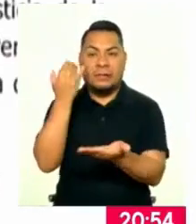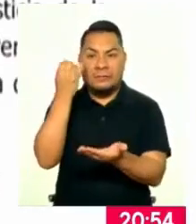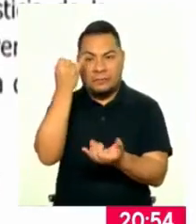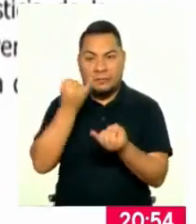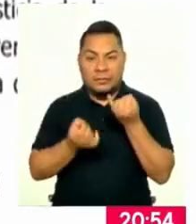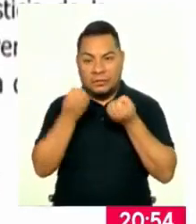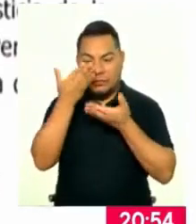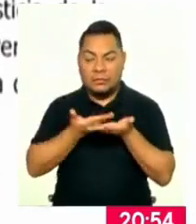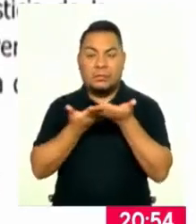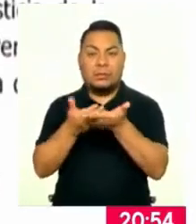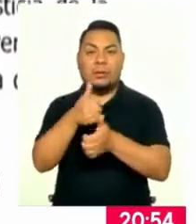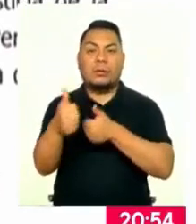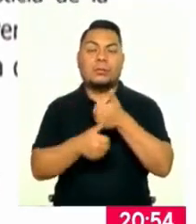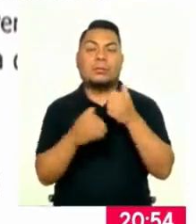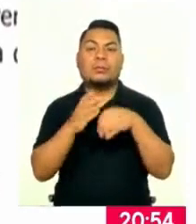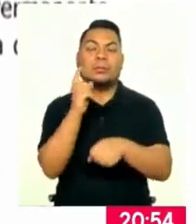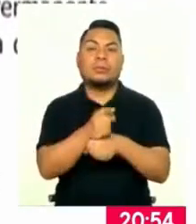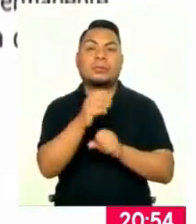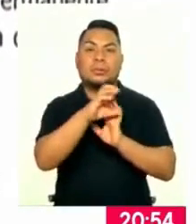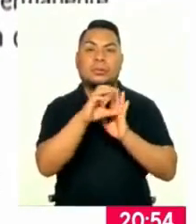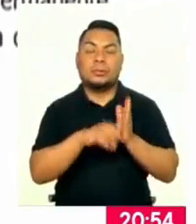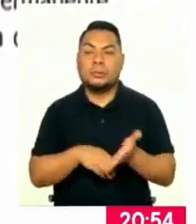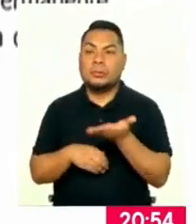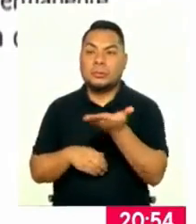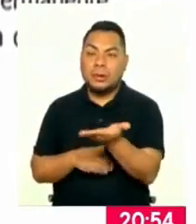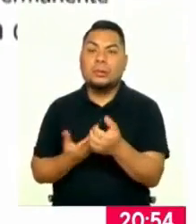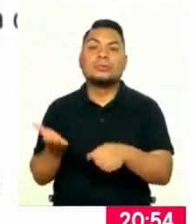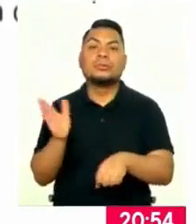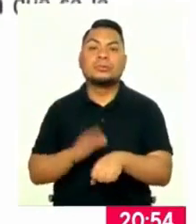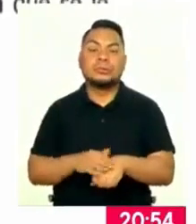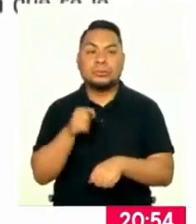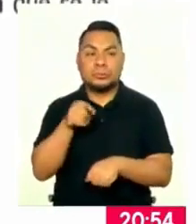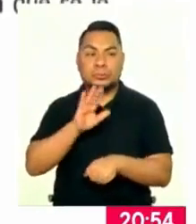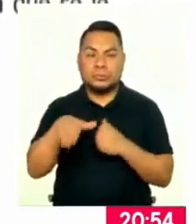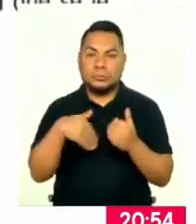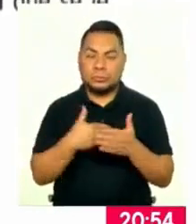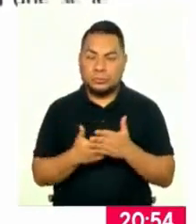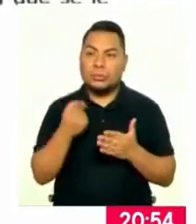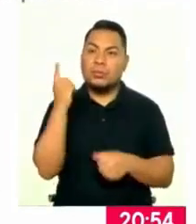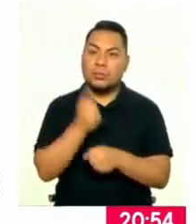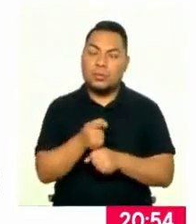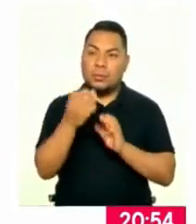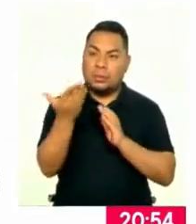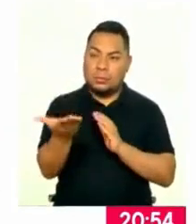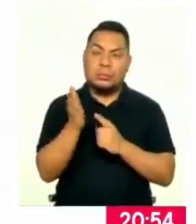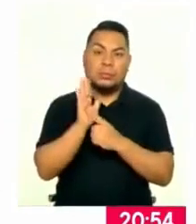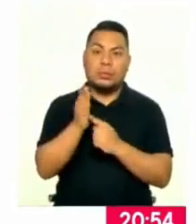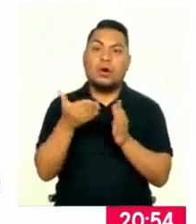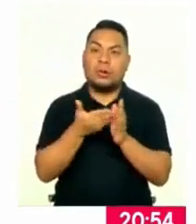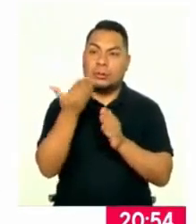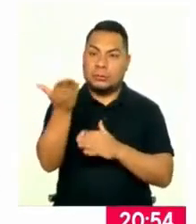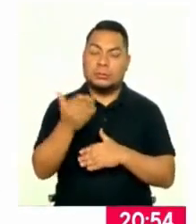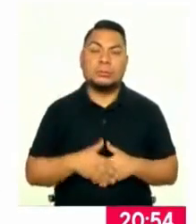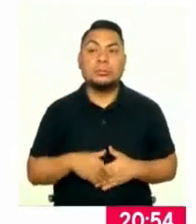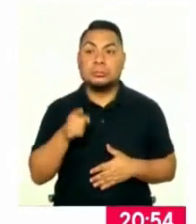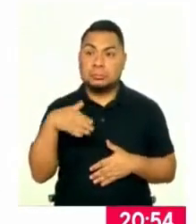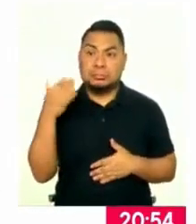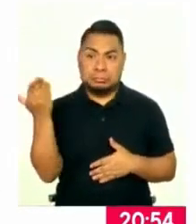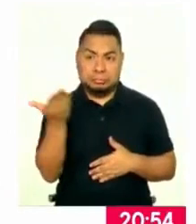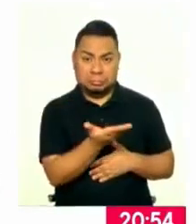final de la Subcomisión de Acusaciones Constitucionales respecto de la denuncia constitucional 219 presentada contra usted, a fin de que